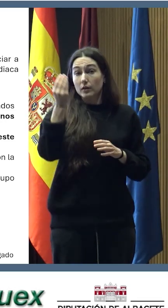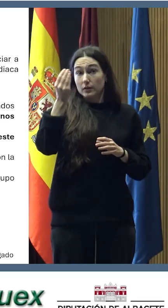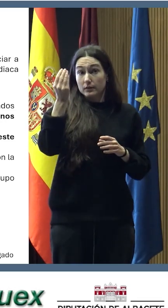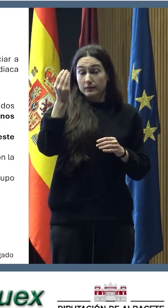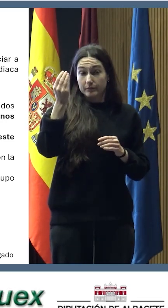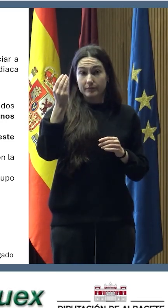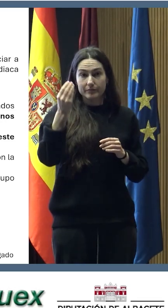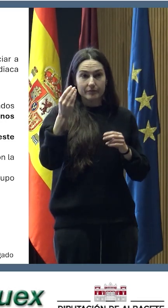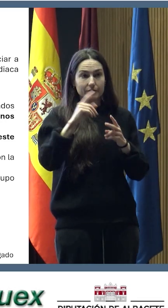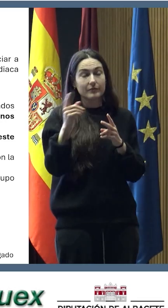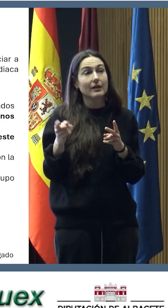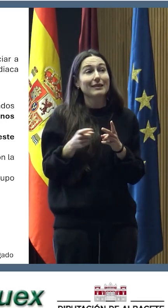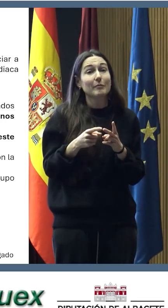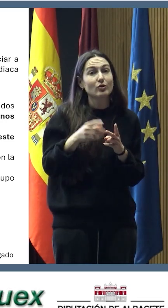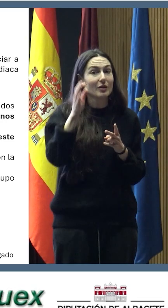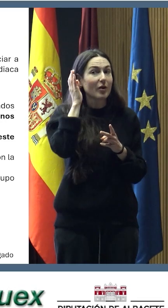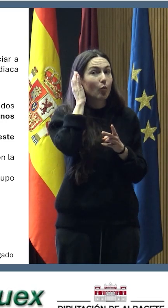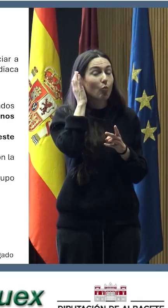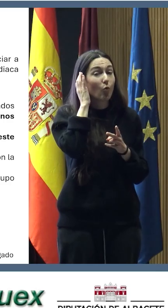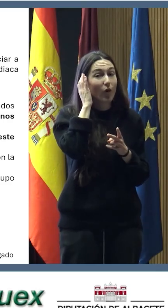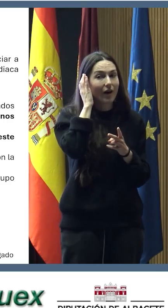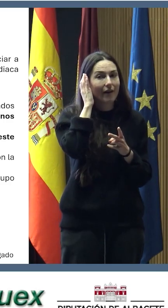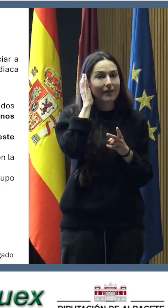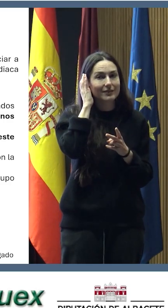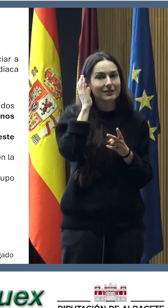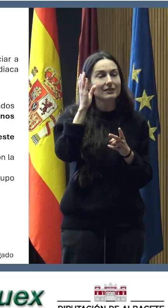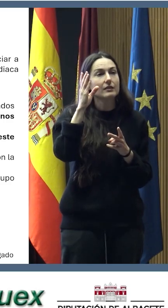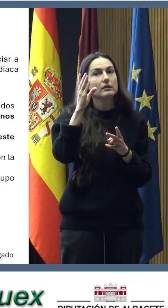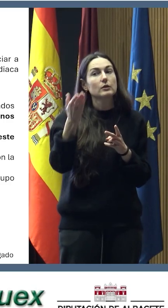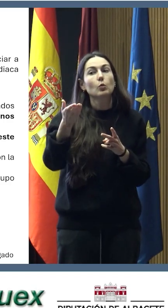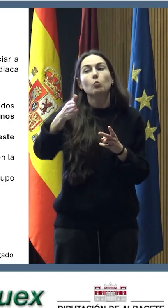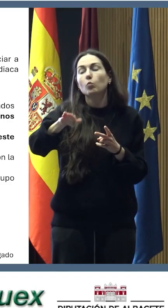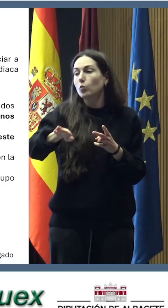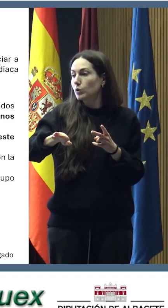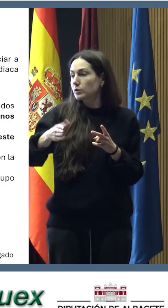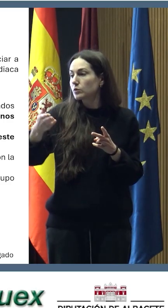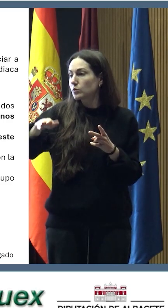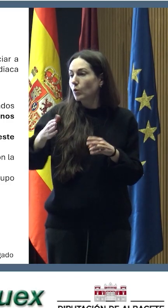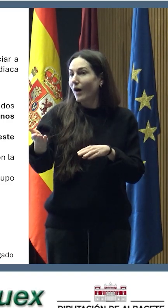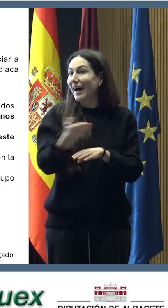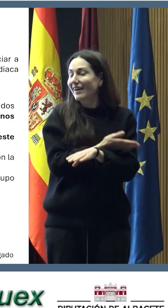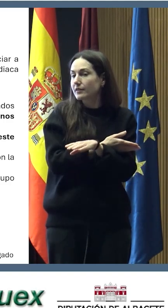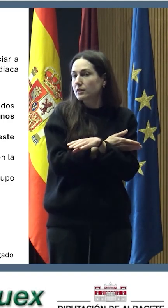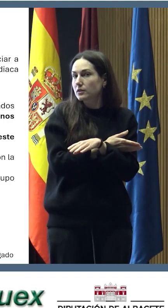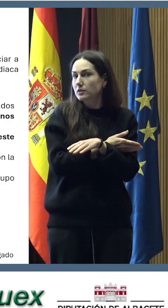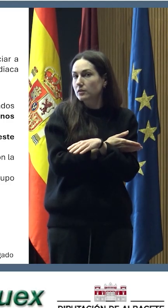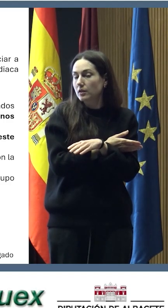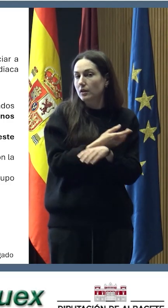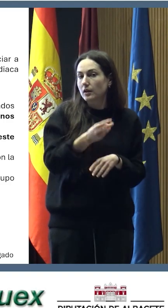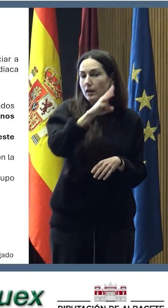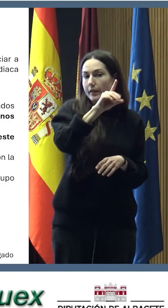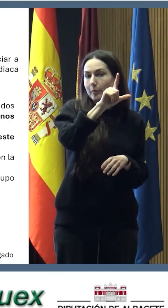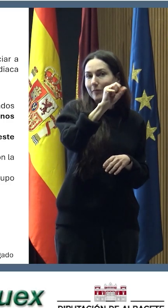pero sin embargo las mujeres que habían tomado digoxina habían muerto antes que las mujeres que habían